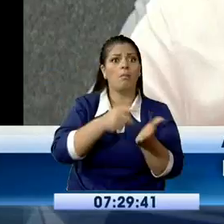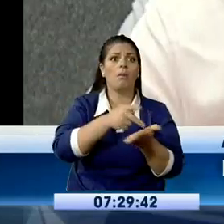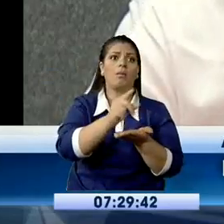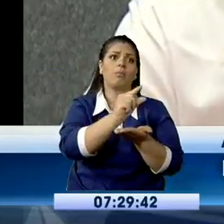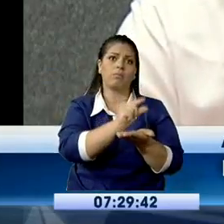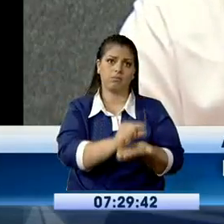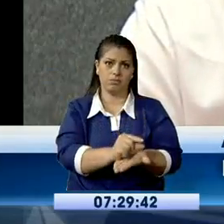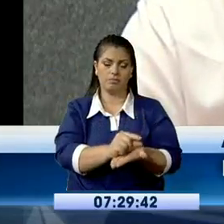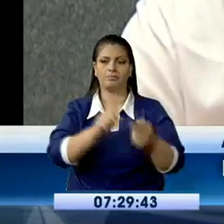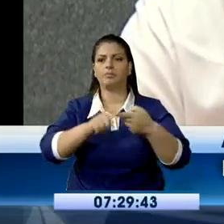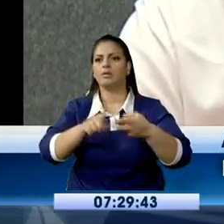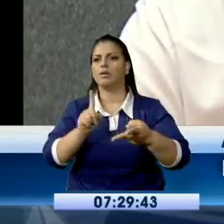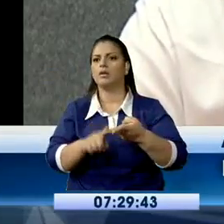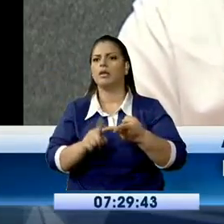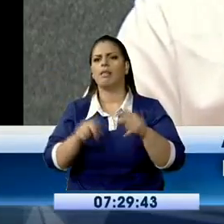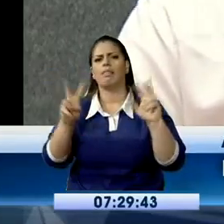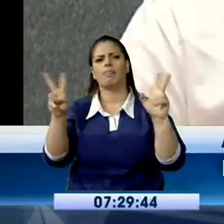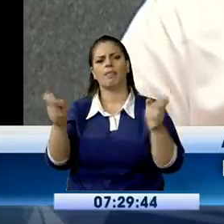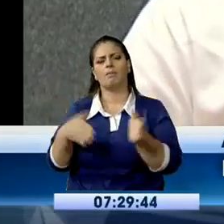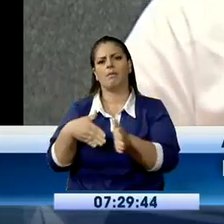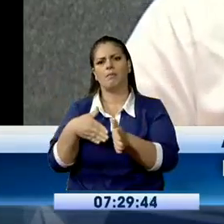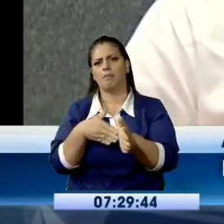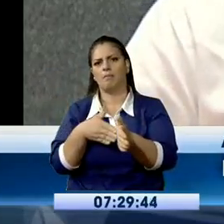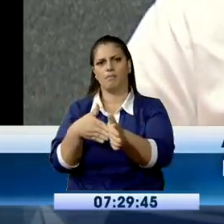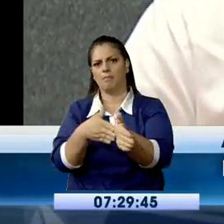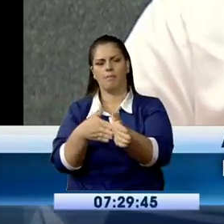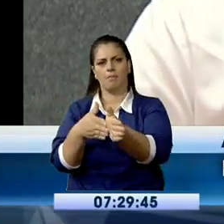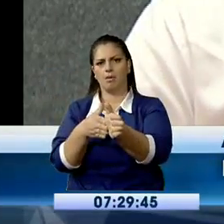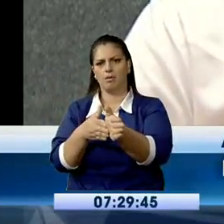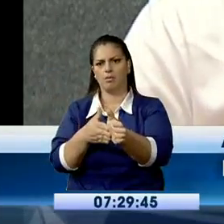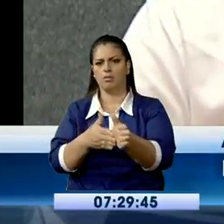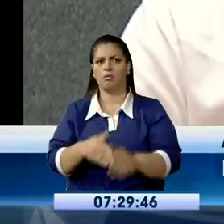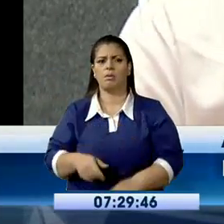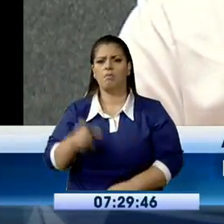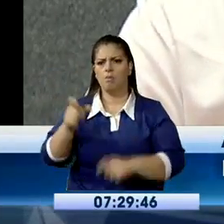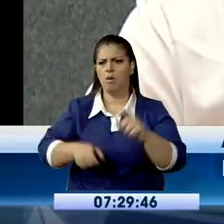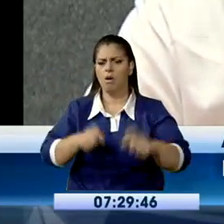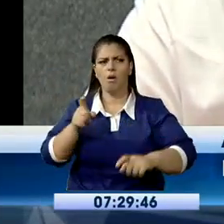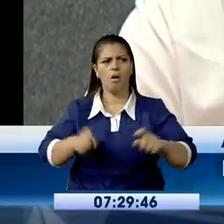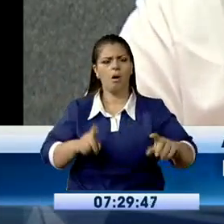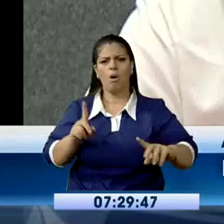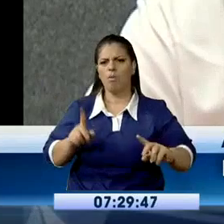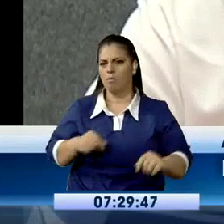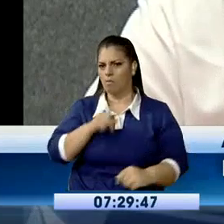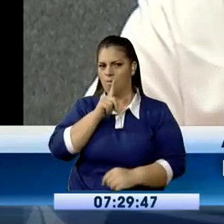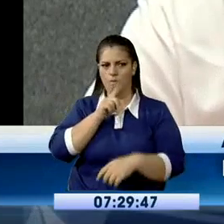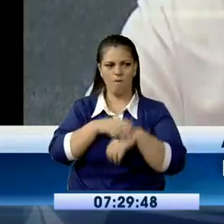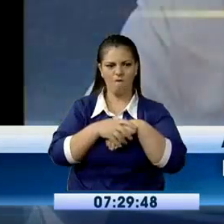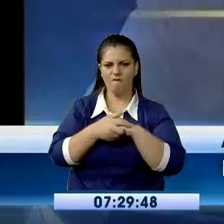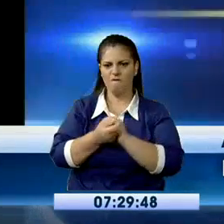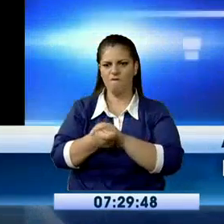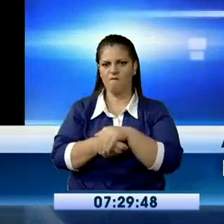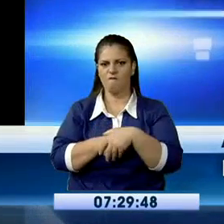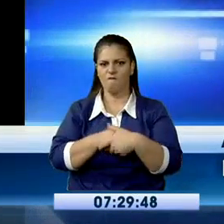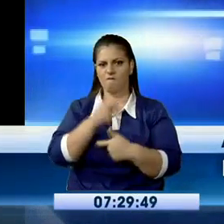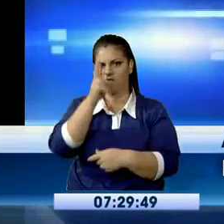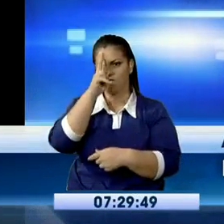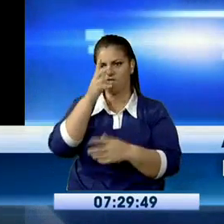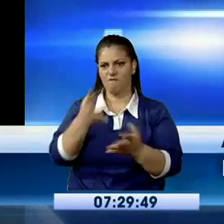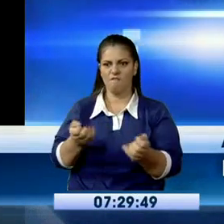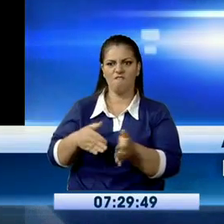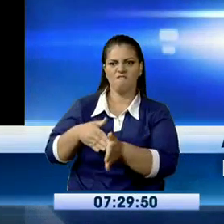que por intereses políticos y gremiales se trata de desprestigiar un sistema que goza en las encuestas de la aprobación